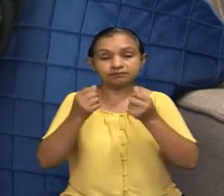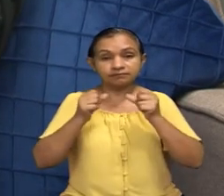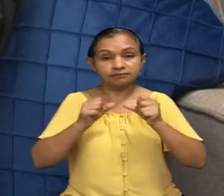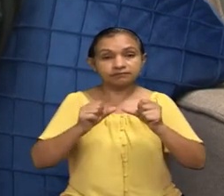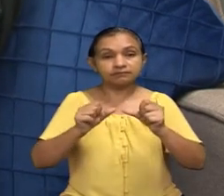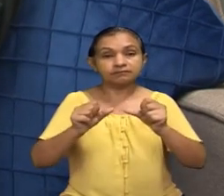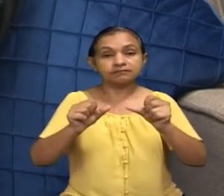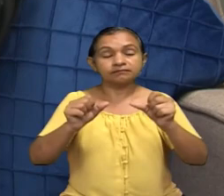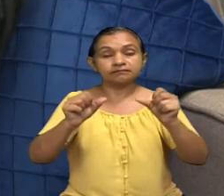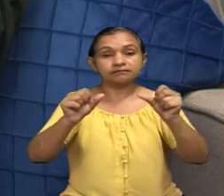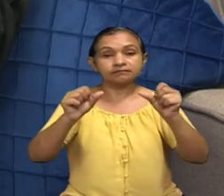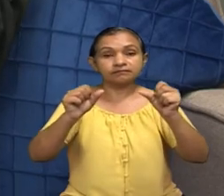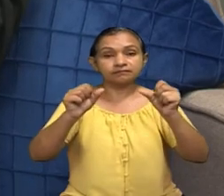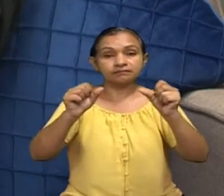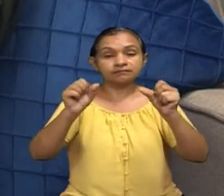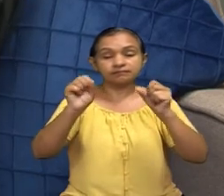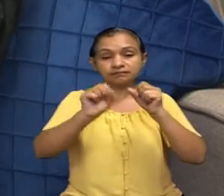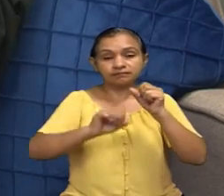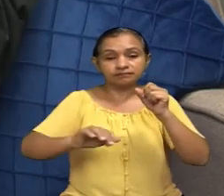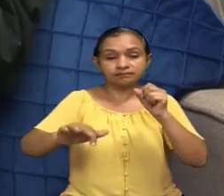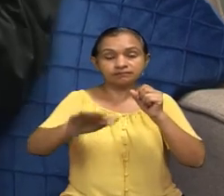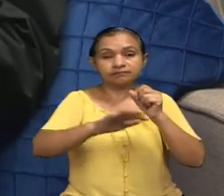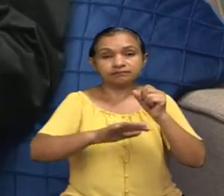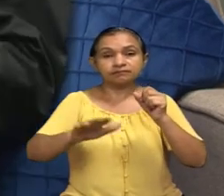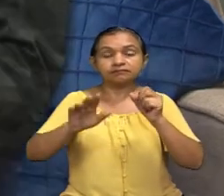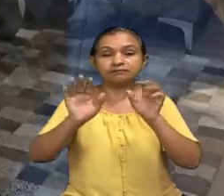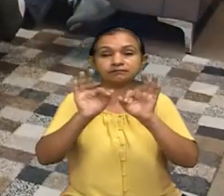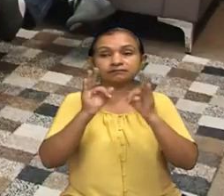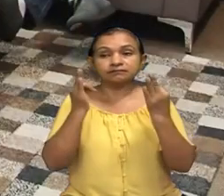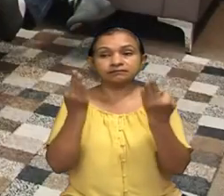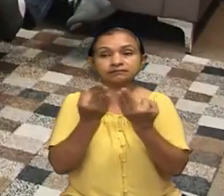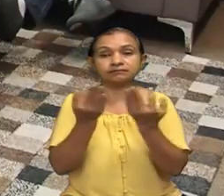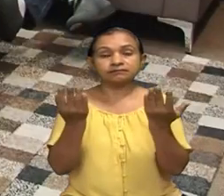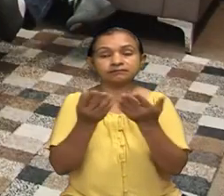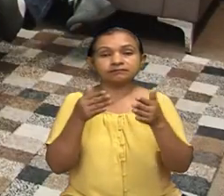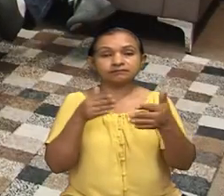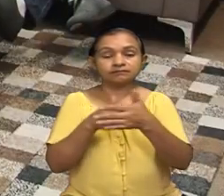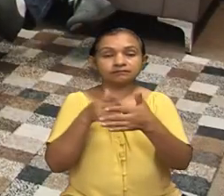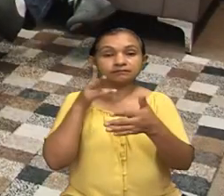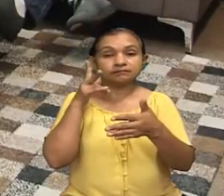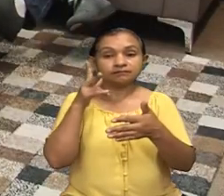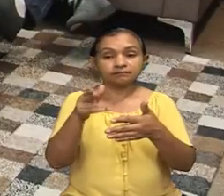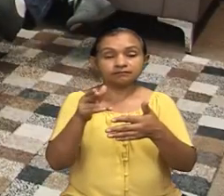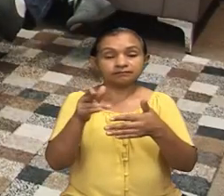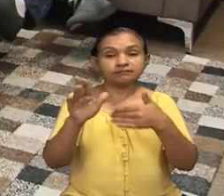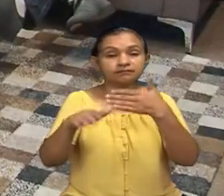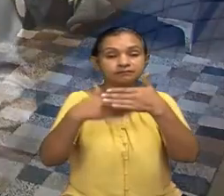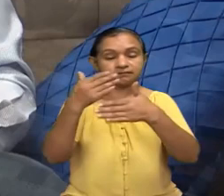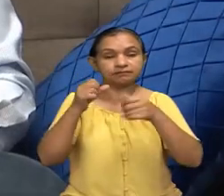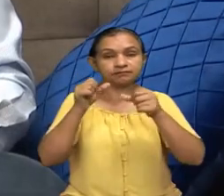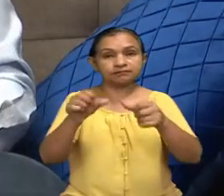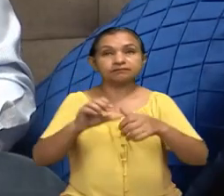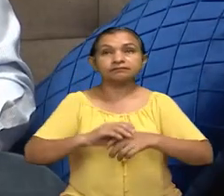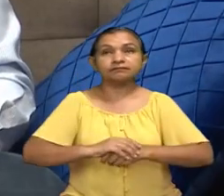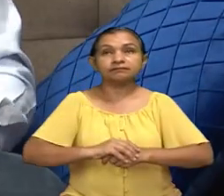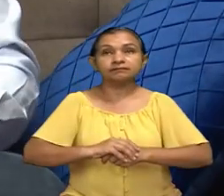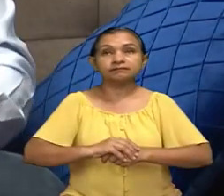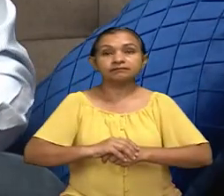continuidad de la sociedad, de la existencia en familia. Tenemos que hacer una breve pausa, pero ya volvemos.